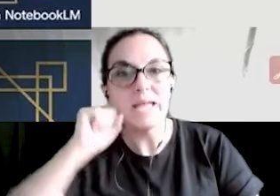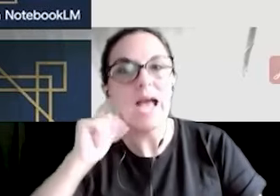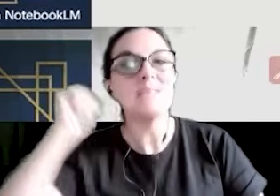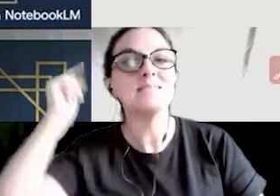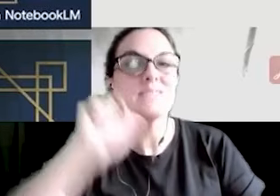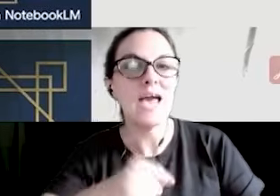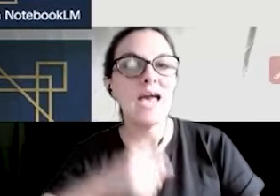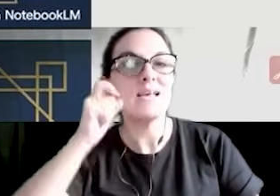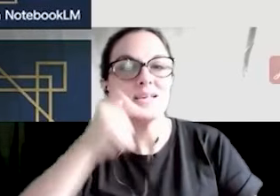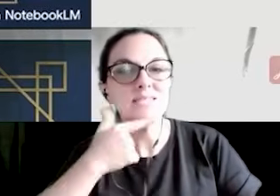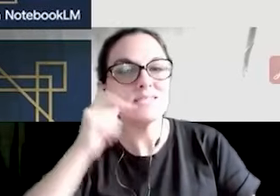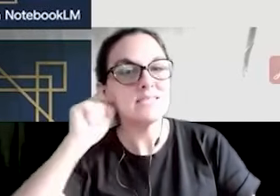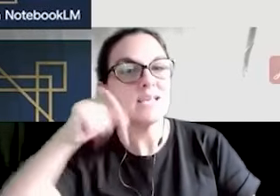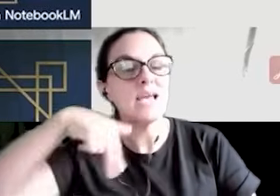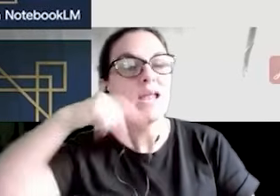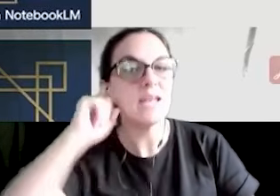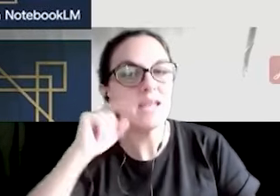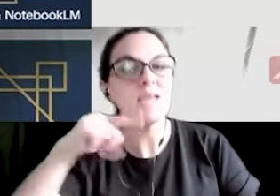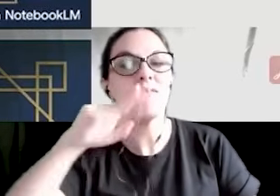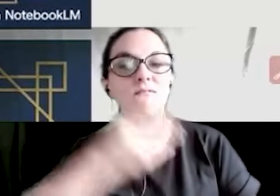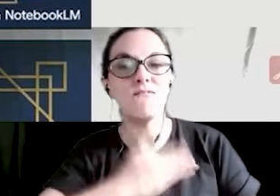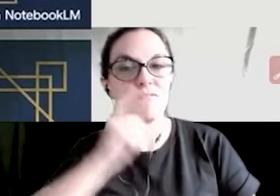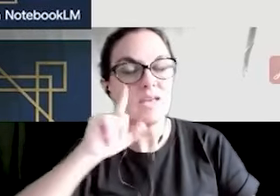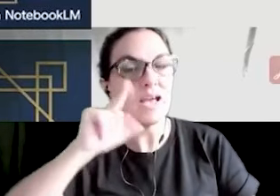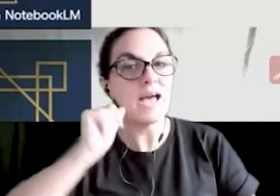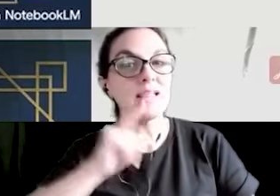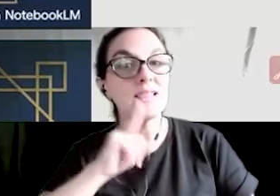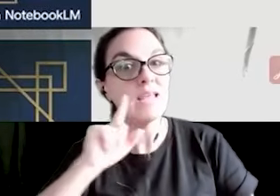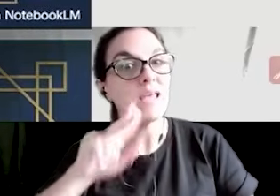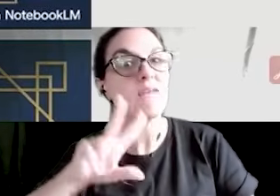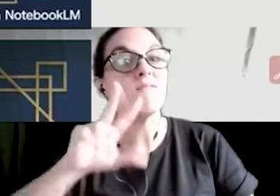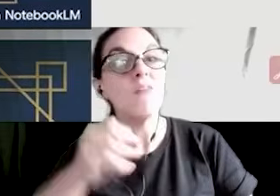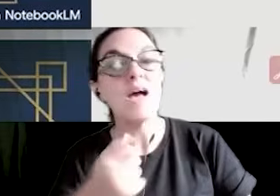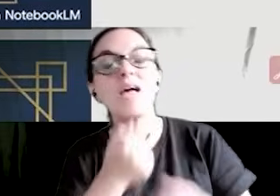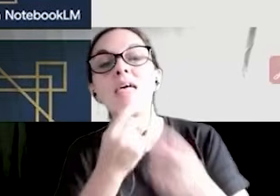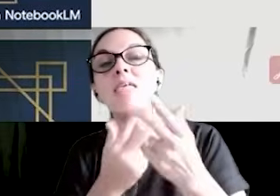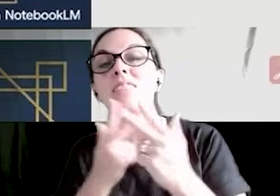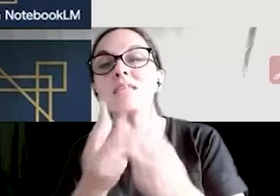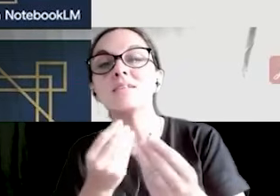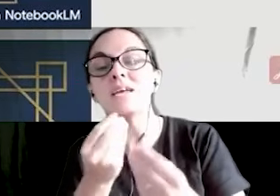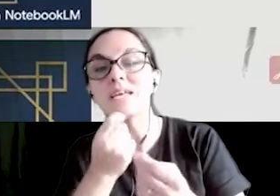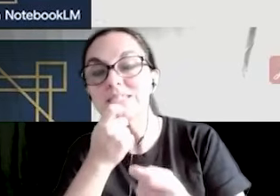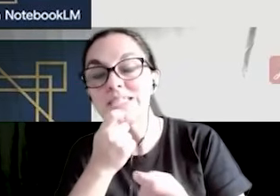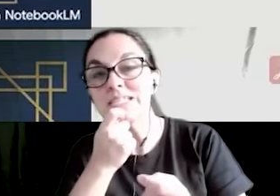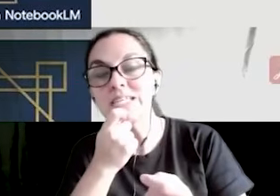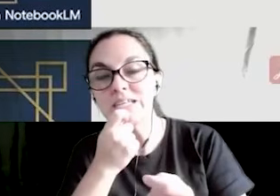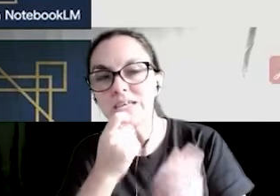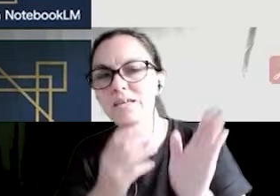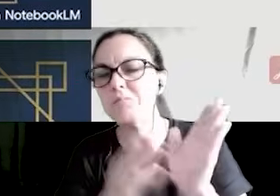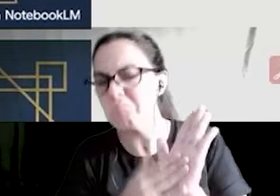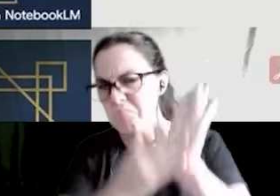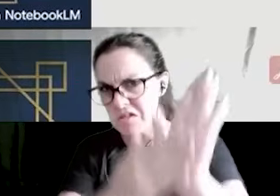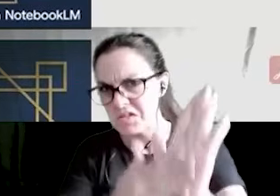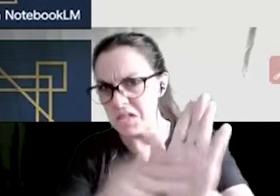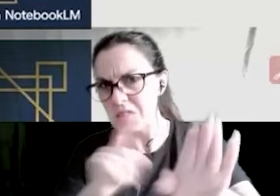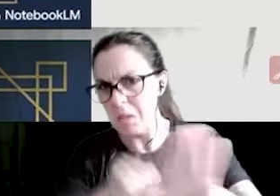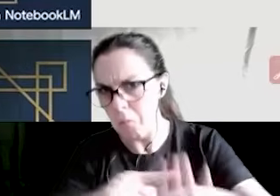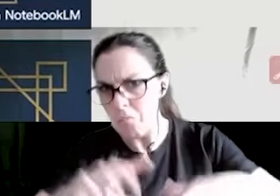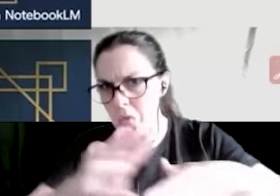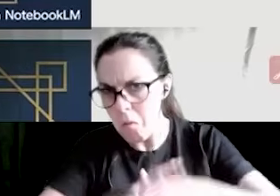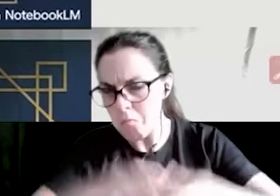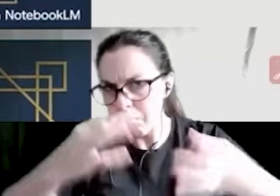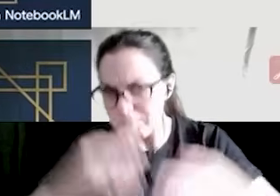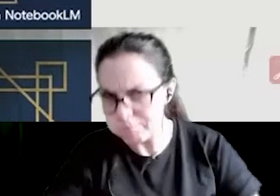presentada en tiempo y forma y no hay una impugnación por parte del organismo con una discrepancia